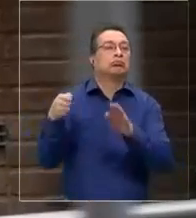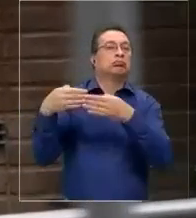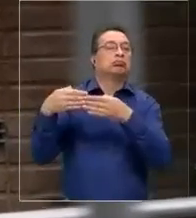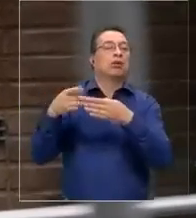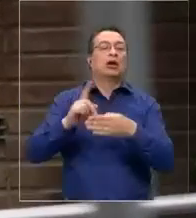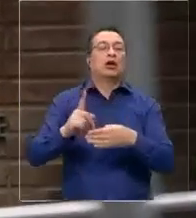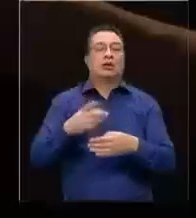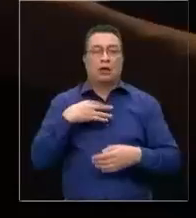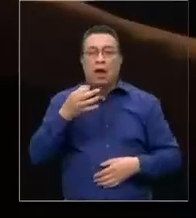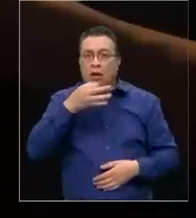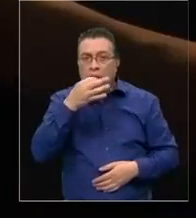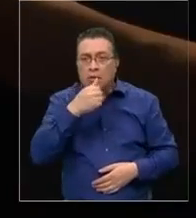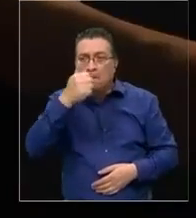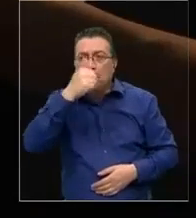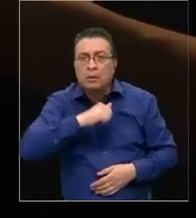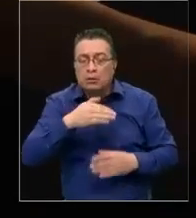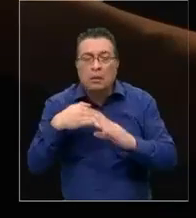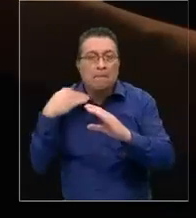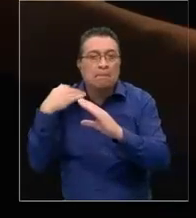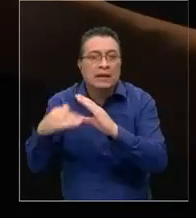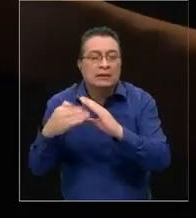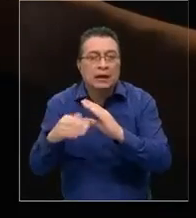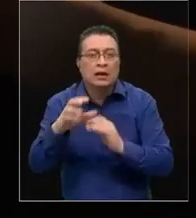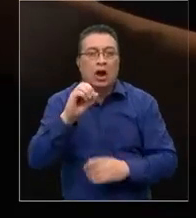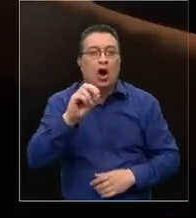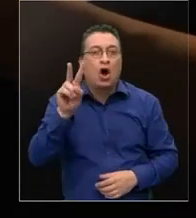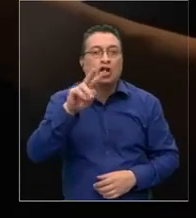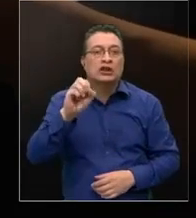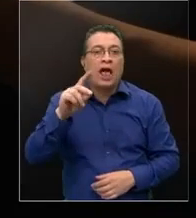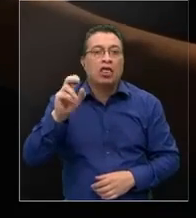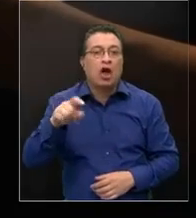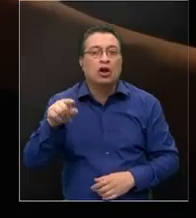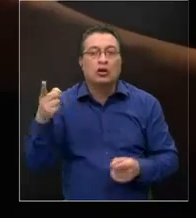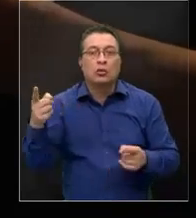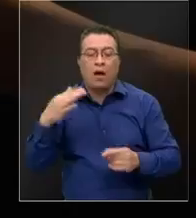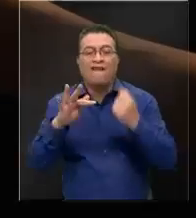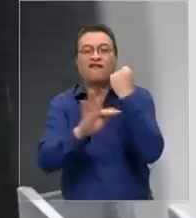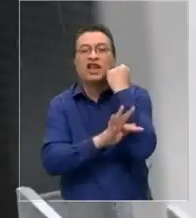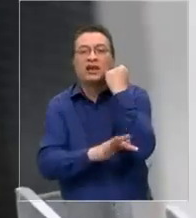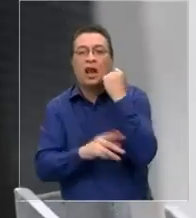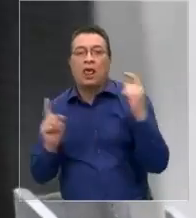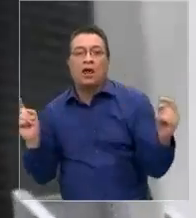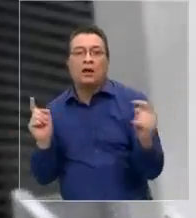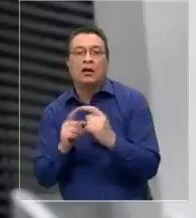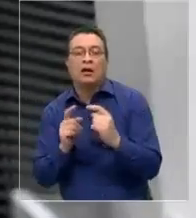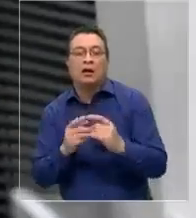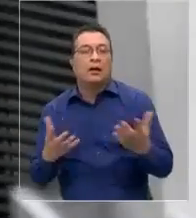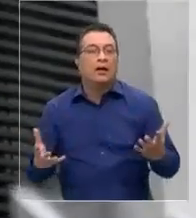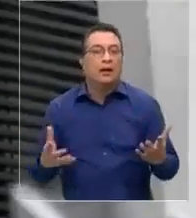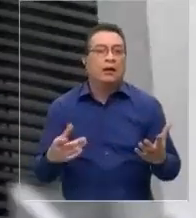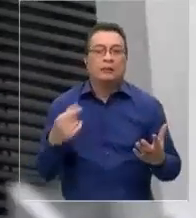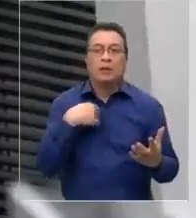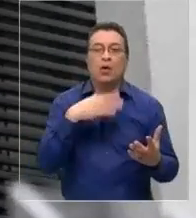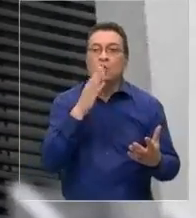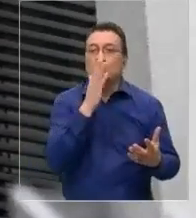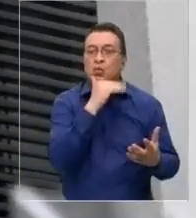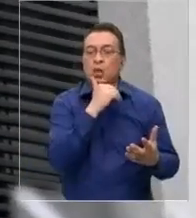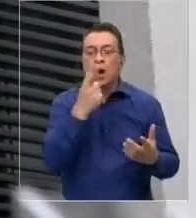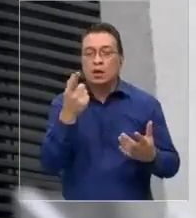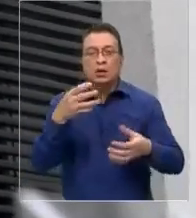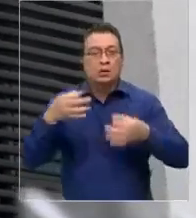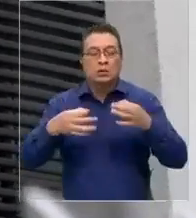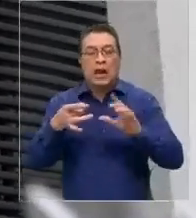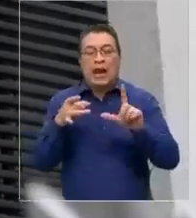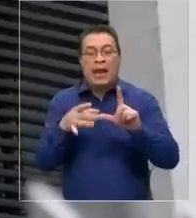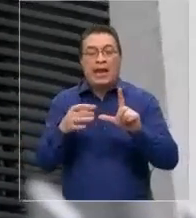del misterioso mensaje que habría recibido Sandón, supuestamente de una fiscal. Sin embargo, no existe ninguna persecutora penal